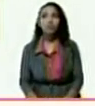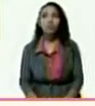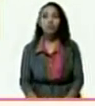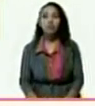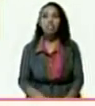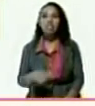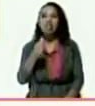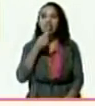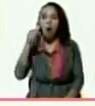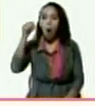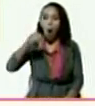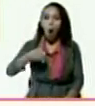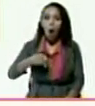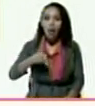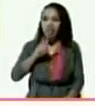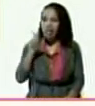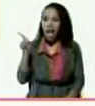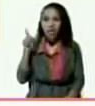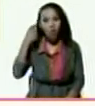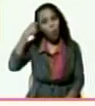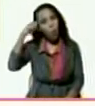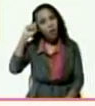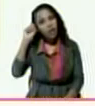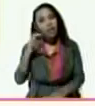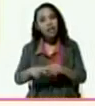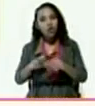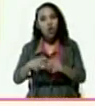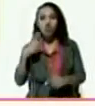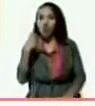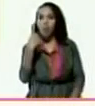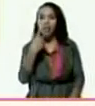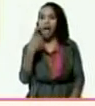¿Quién hoy de ellos se está acordando del niño? No, ayer para la foto.